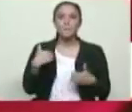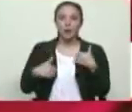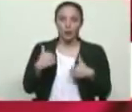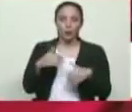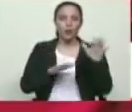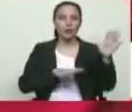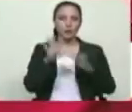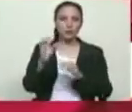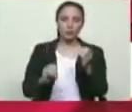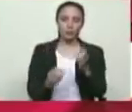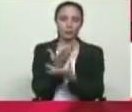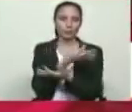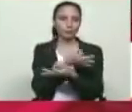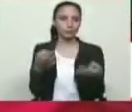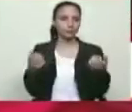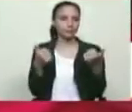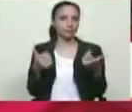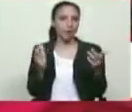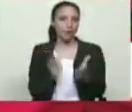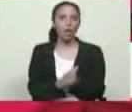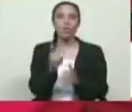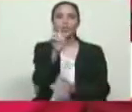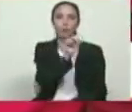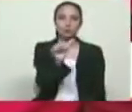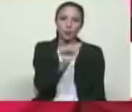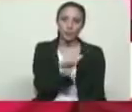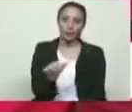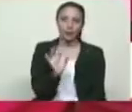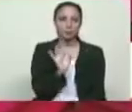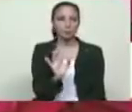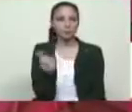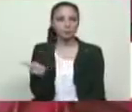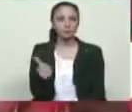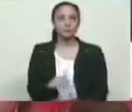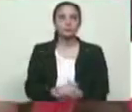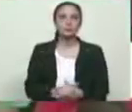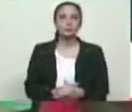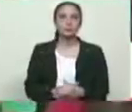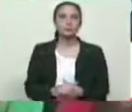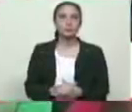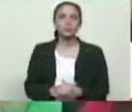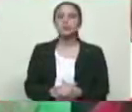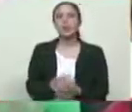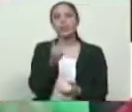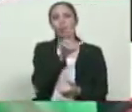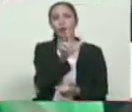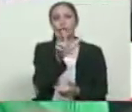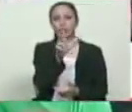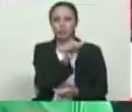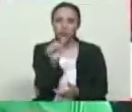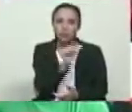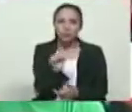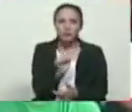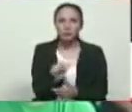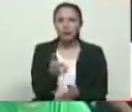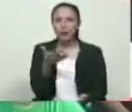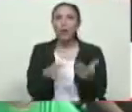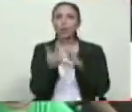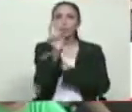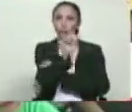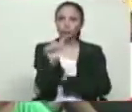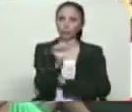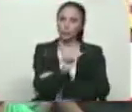Miércoles, oh, bueno, perfecto. Dos semanas, dos semanitas, ¿sí? O tres. Dos